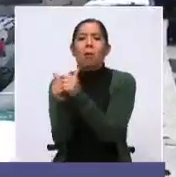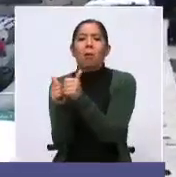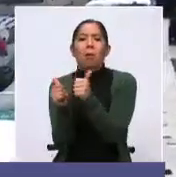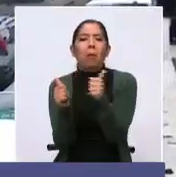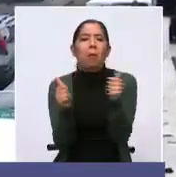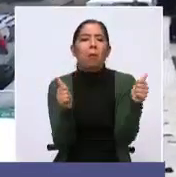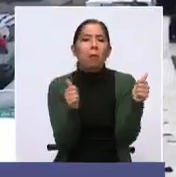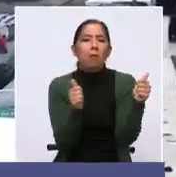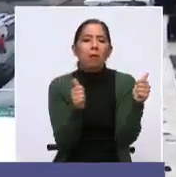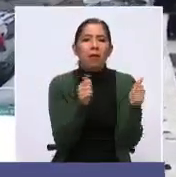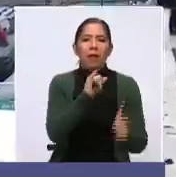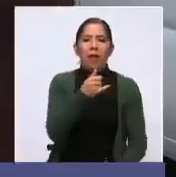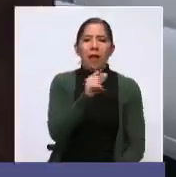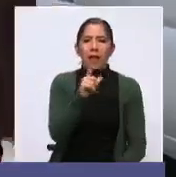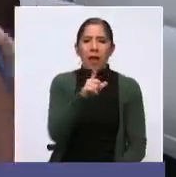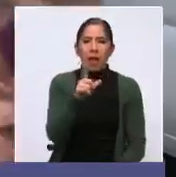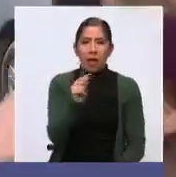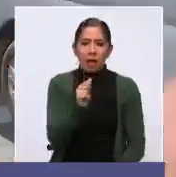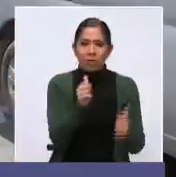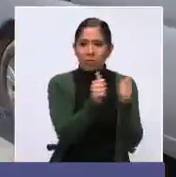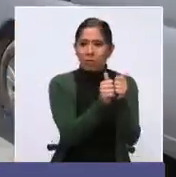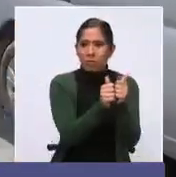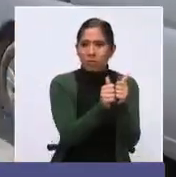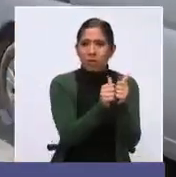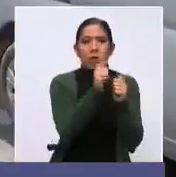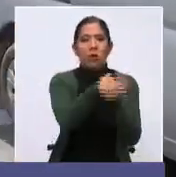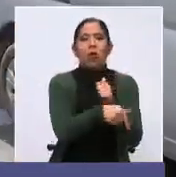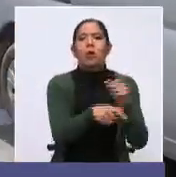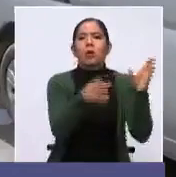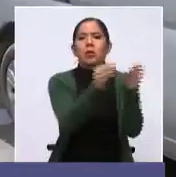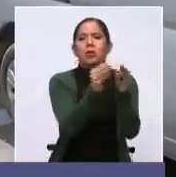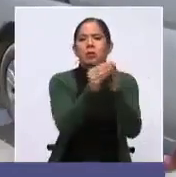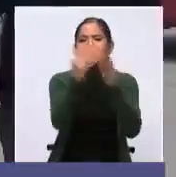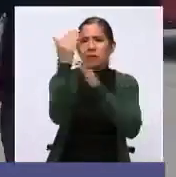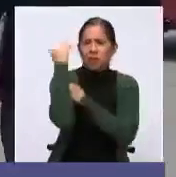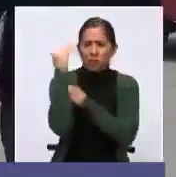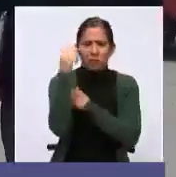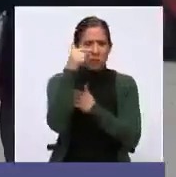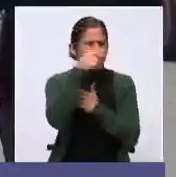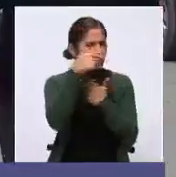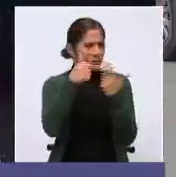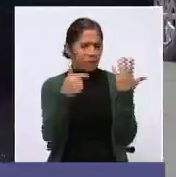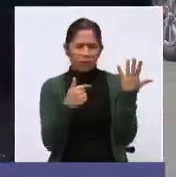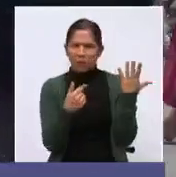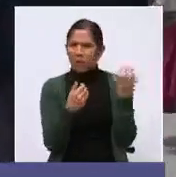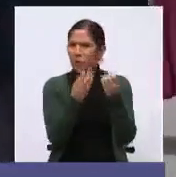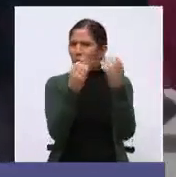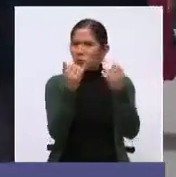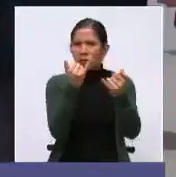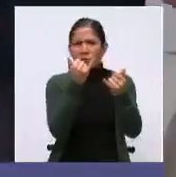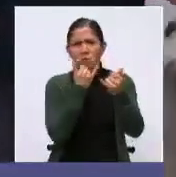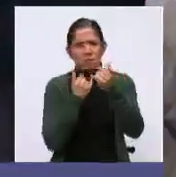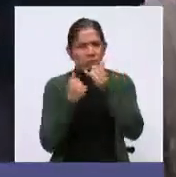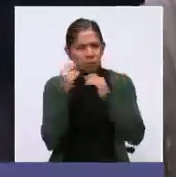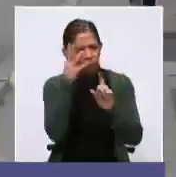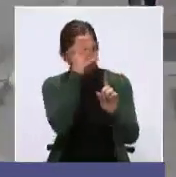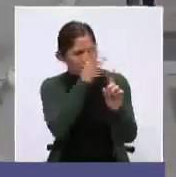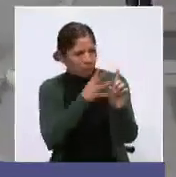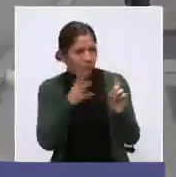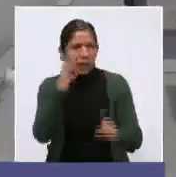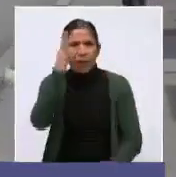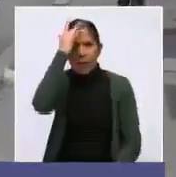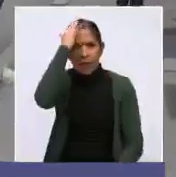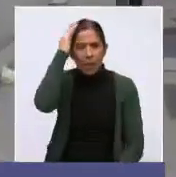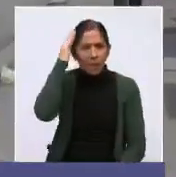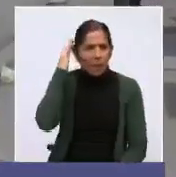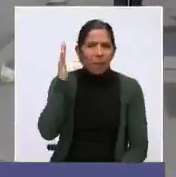con Jayaya y luego se ha ido a reunir a Santa Cruz. O sea, por muchas cosas podemos reconocer de que ella